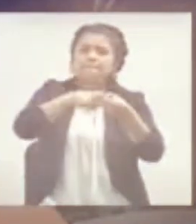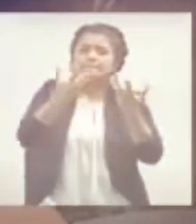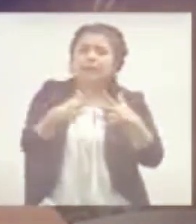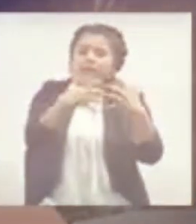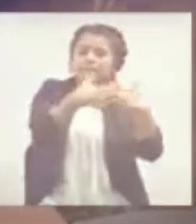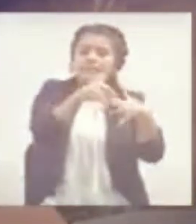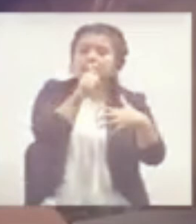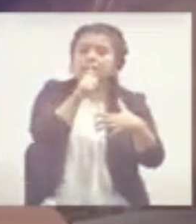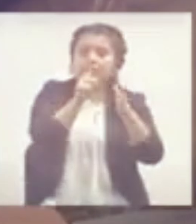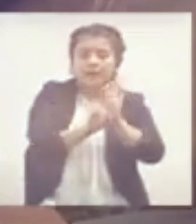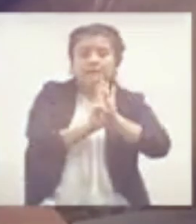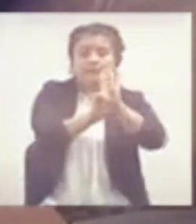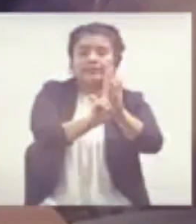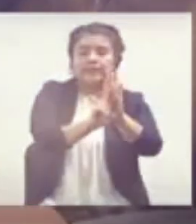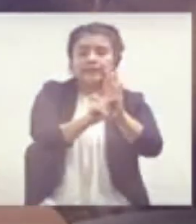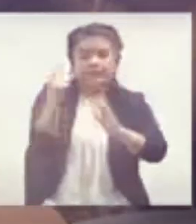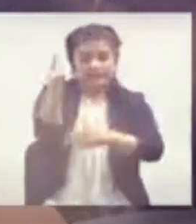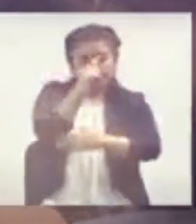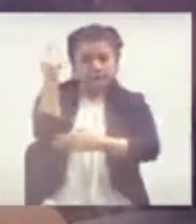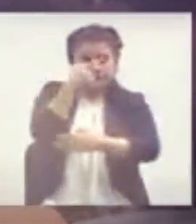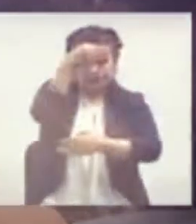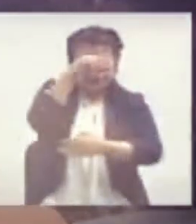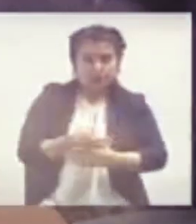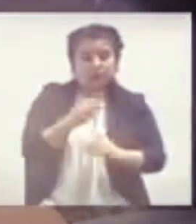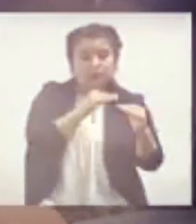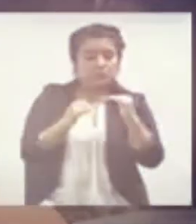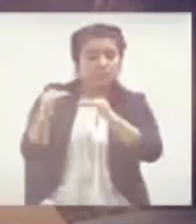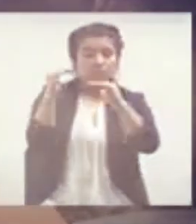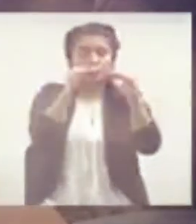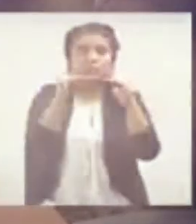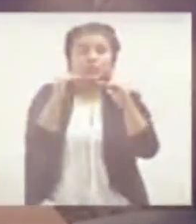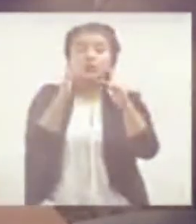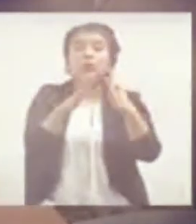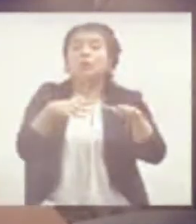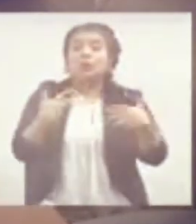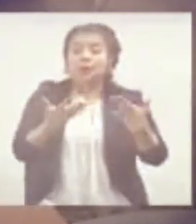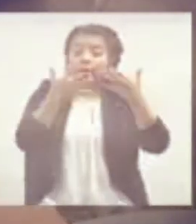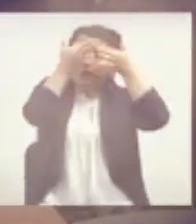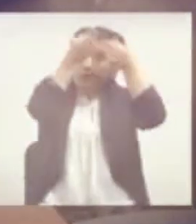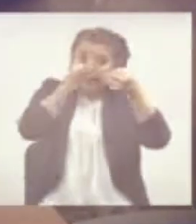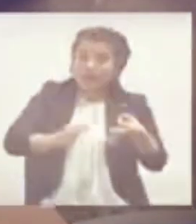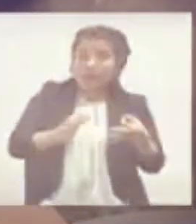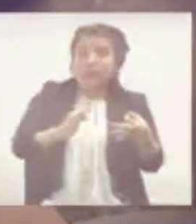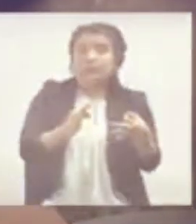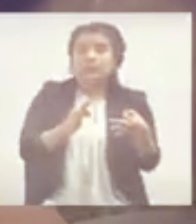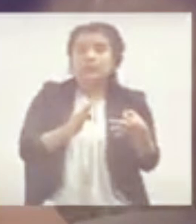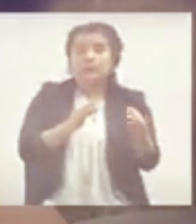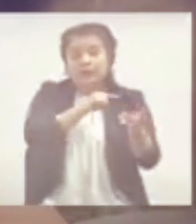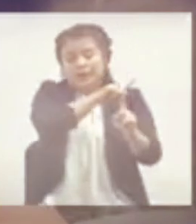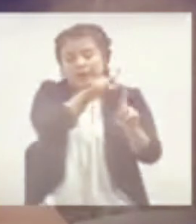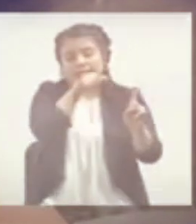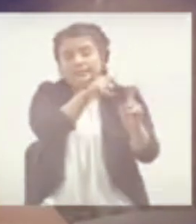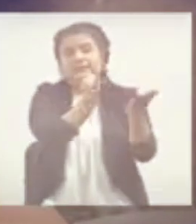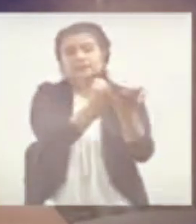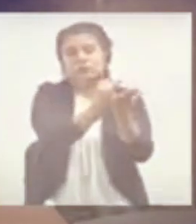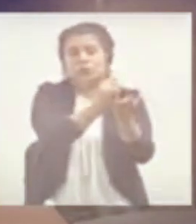través de sus representantes, lo cual constituye una garantía de equilibrio y balance en la toma de decisiones en el seno de dicho órgano